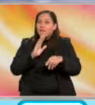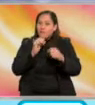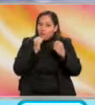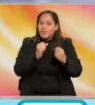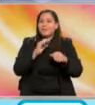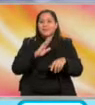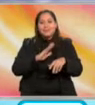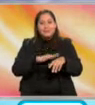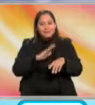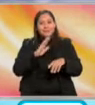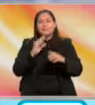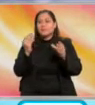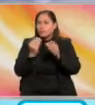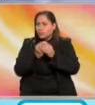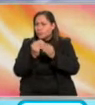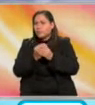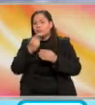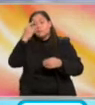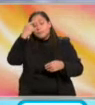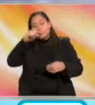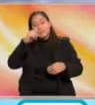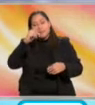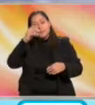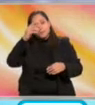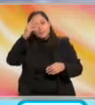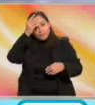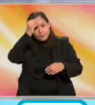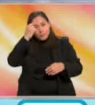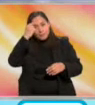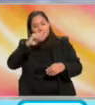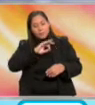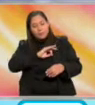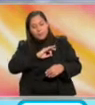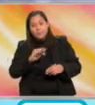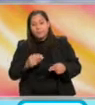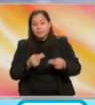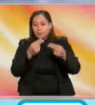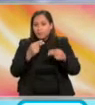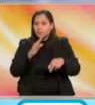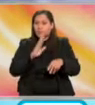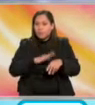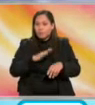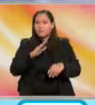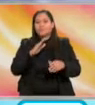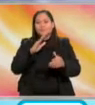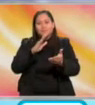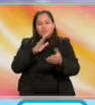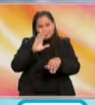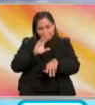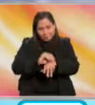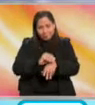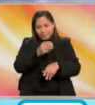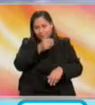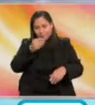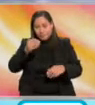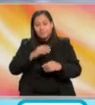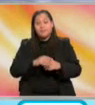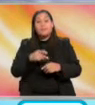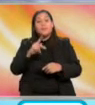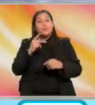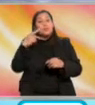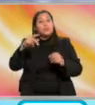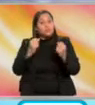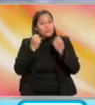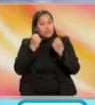está él tomando cursos y demás para poder tener un negocio muy formal. Entonces, su fuerza